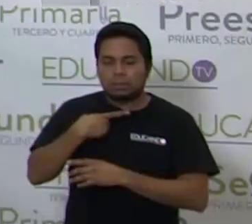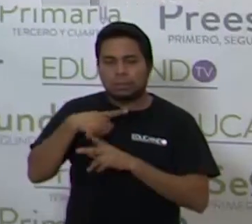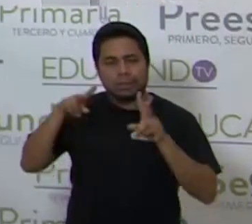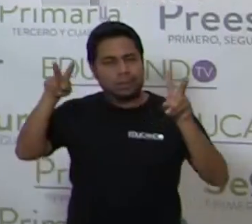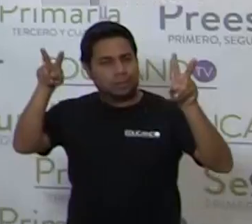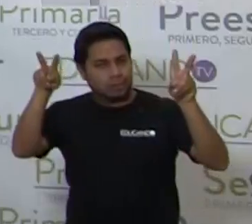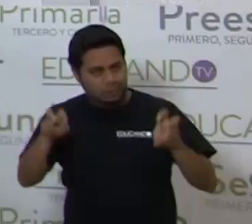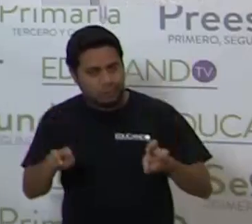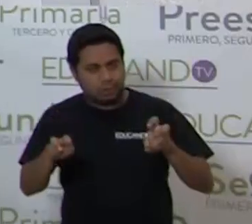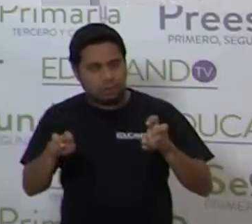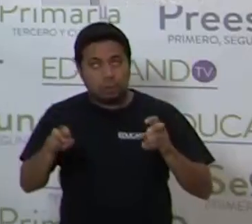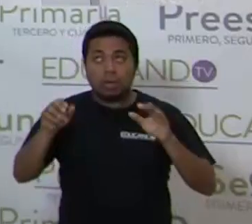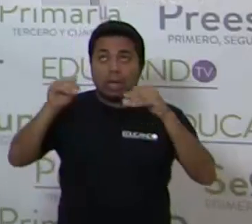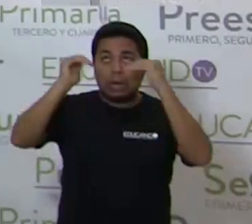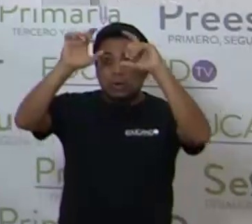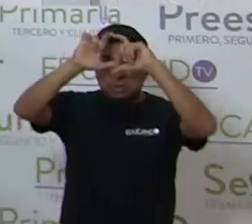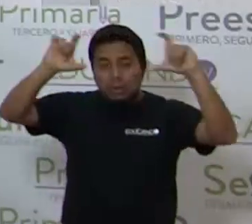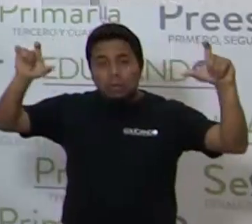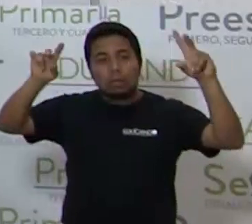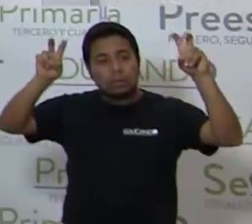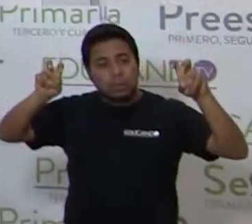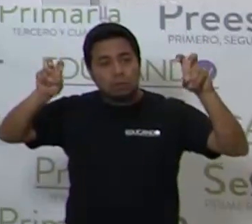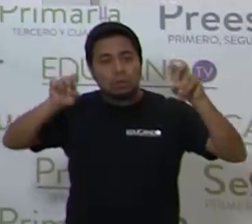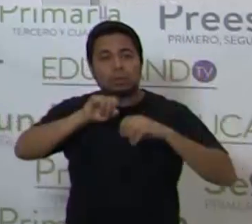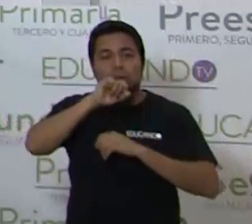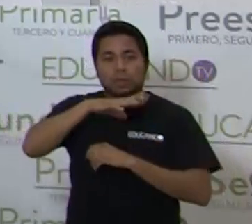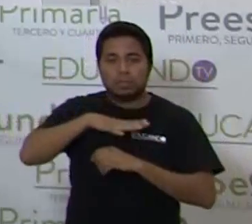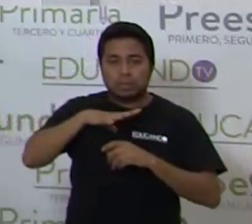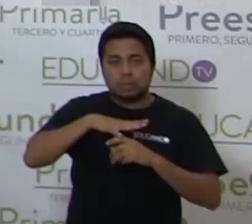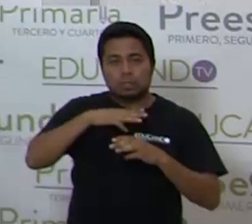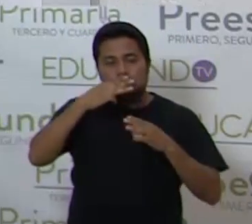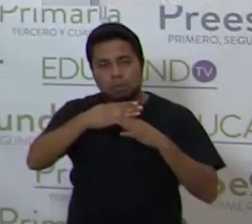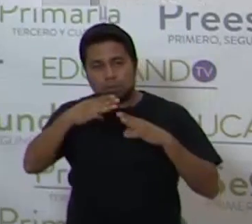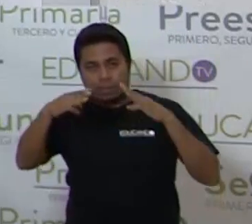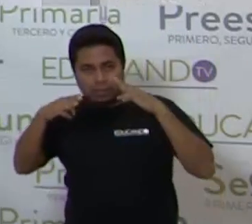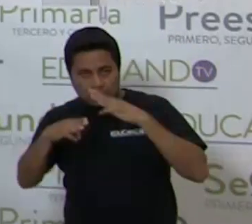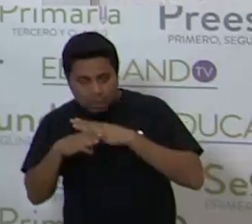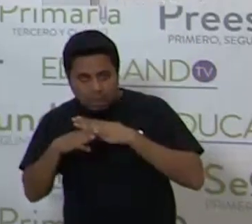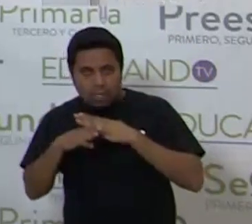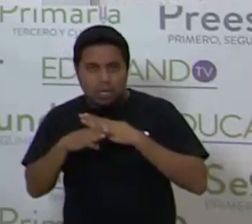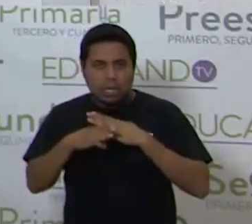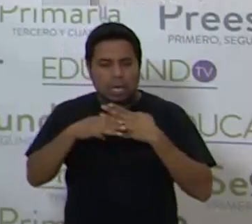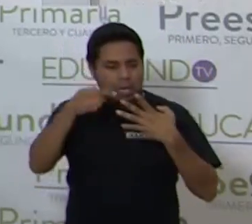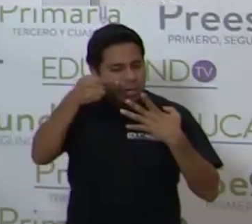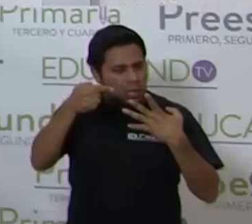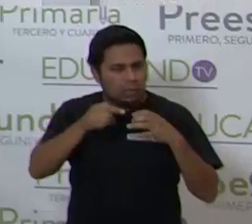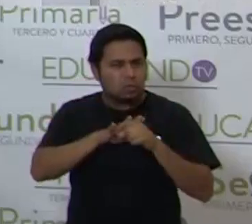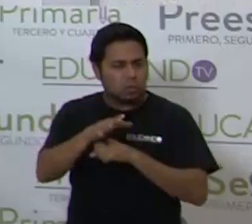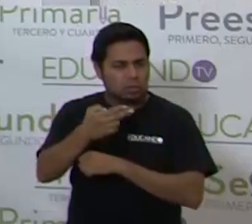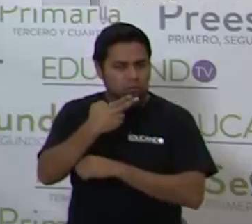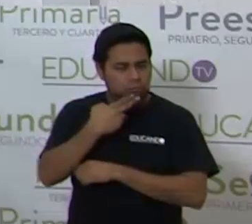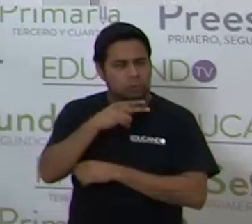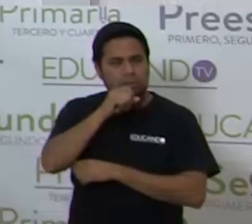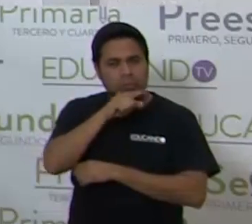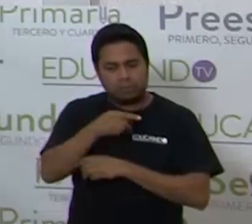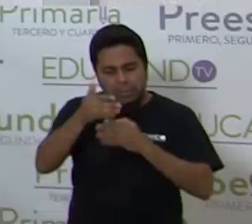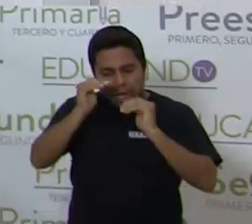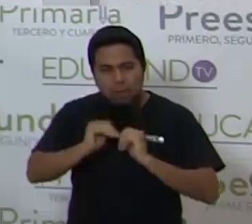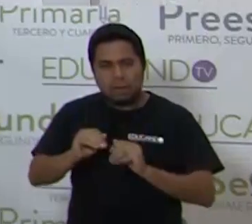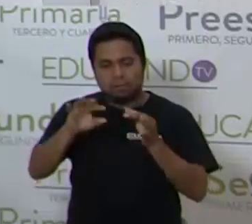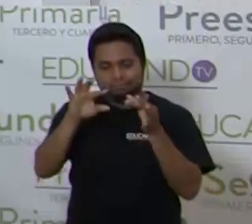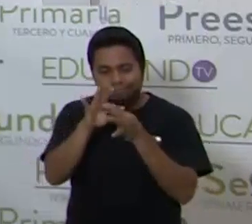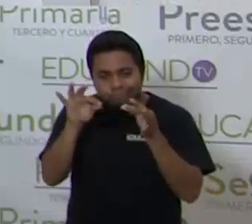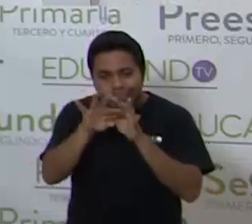el que tenemos acá arriba, van a tener también materiales o ingredientes y por supuesto también vienen las